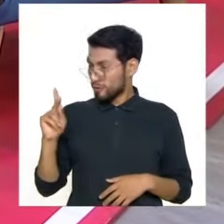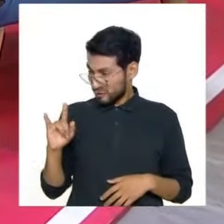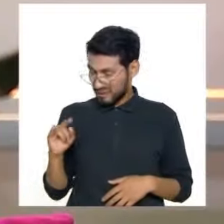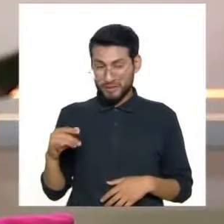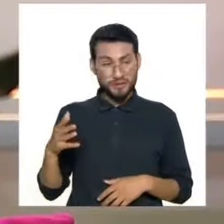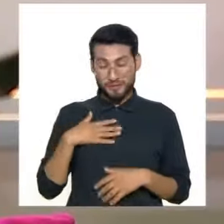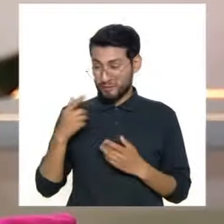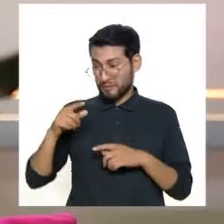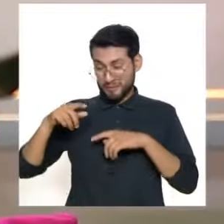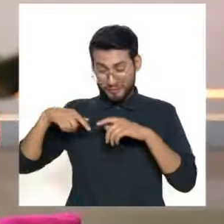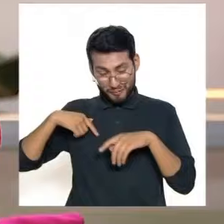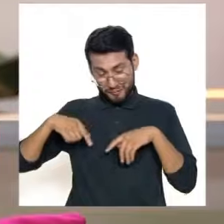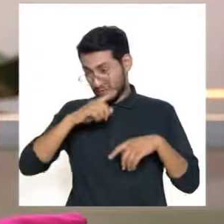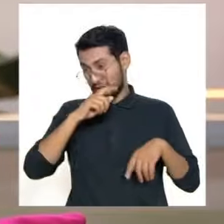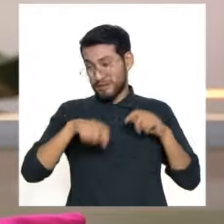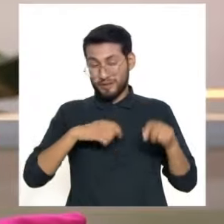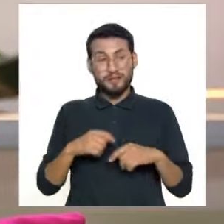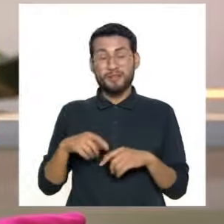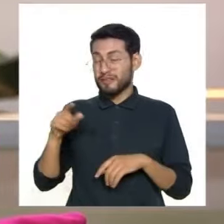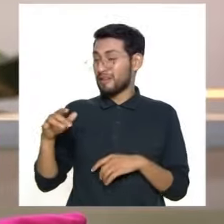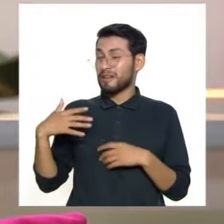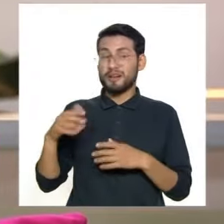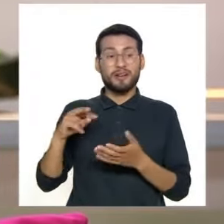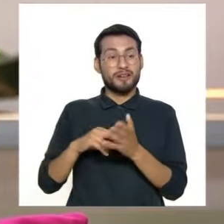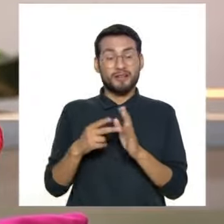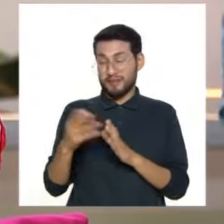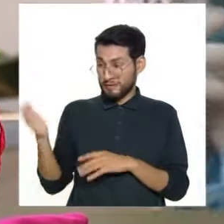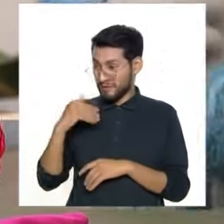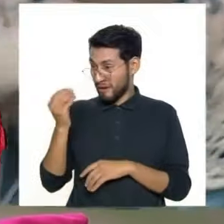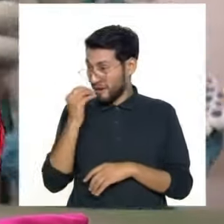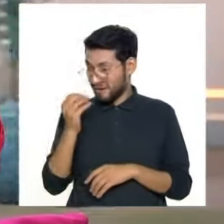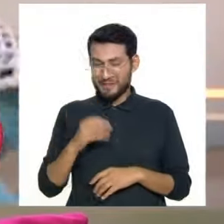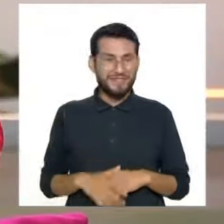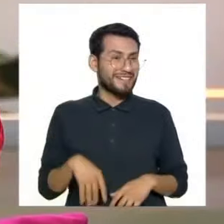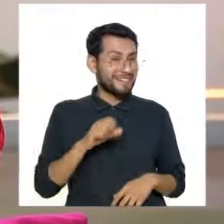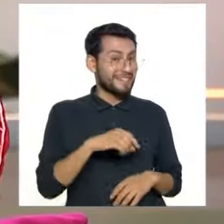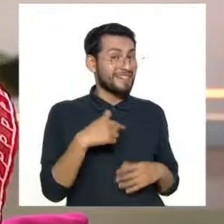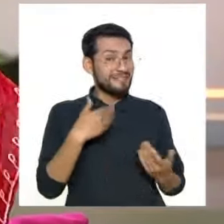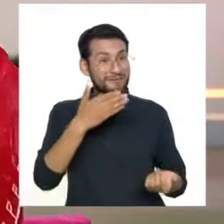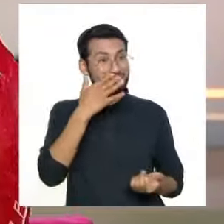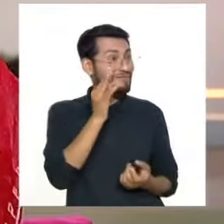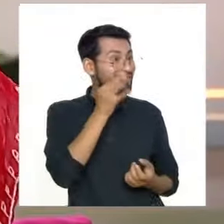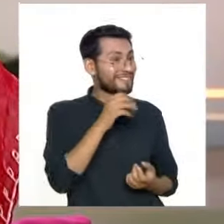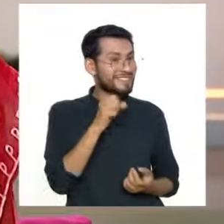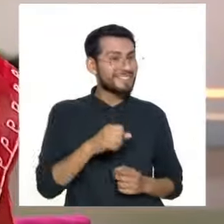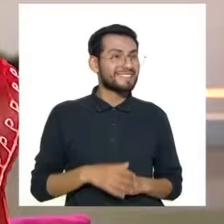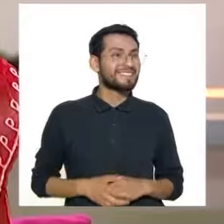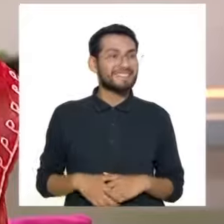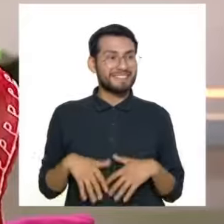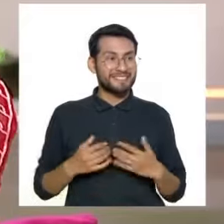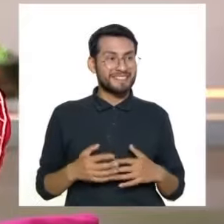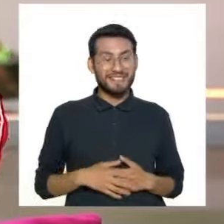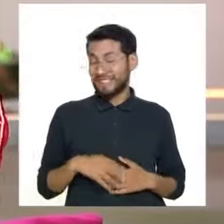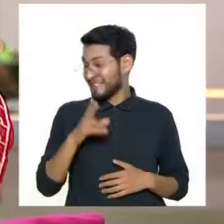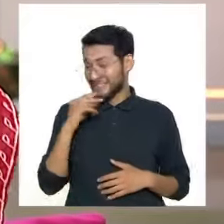sea me voy a la cocina ahorita y tú tú m o sea vienes a comer voy a ir a comer está oliendo riquísimo por